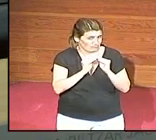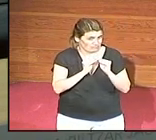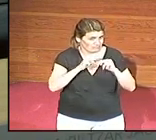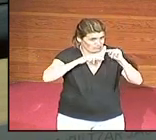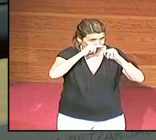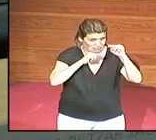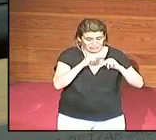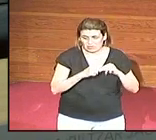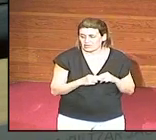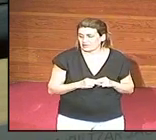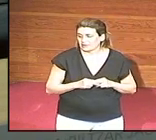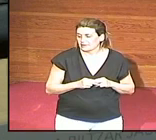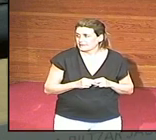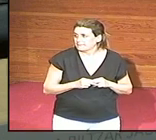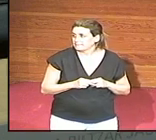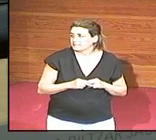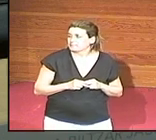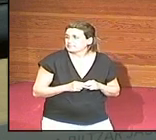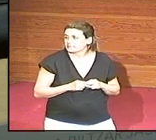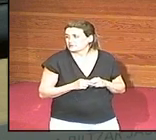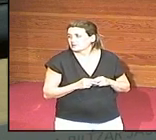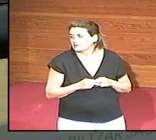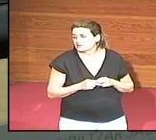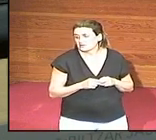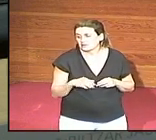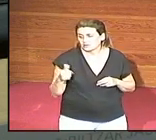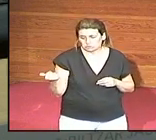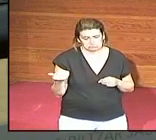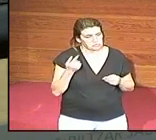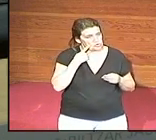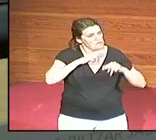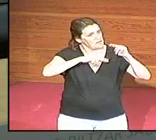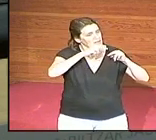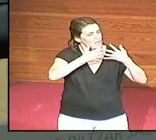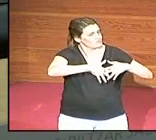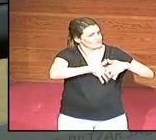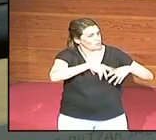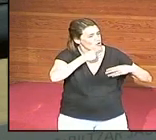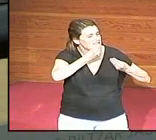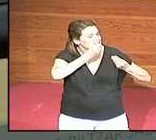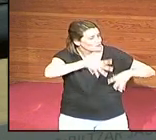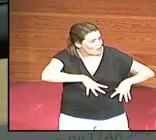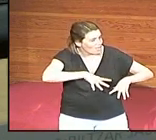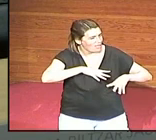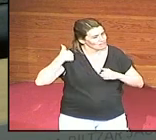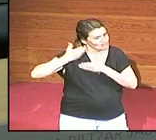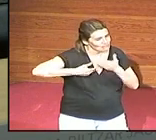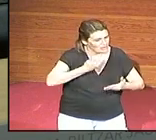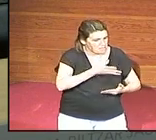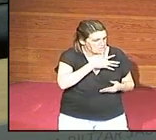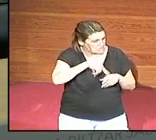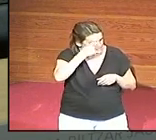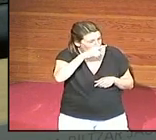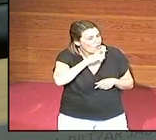eso. Y bueno, pues hice una pequeña historia, me parecía muy curioso contar cómo todo esto seguía funcionando,